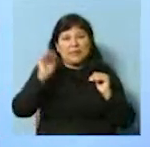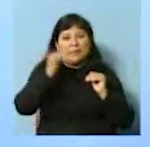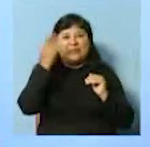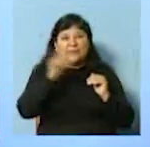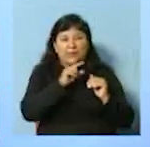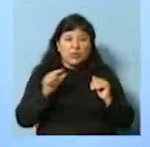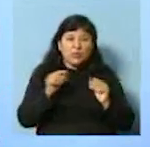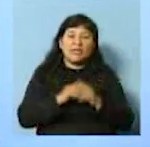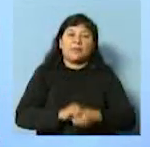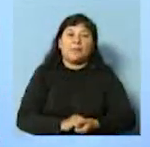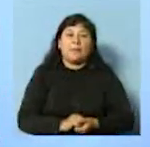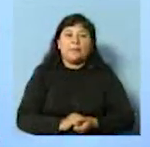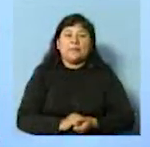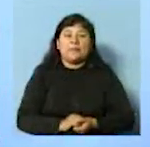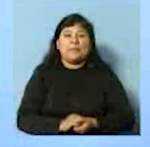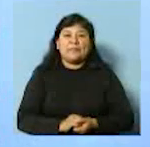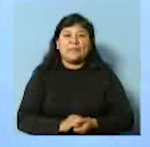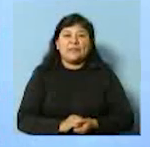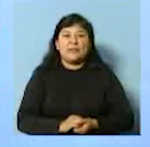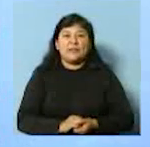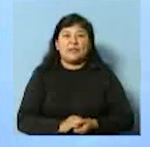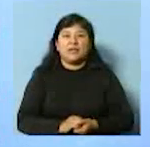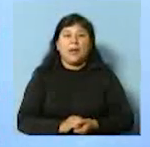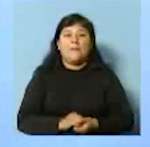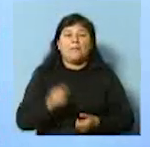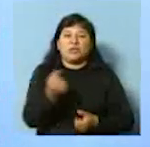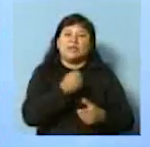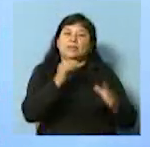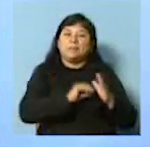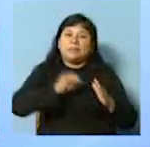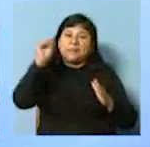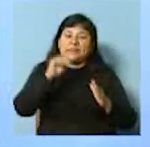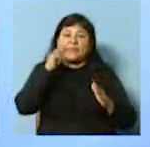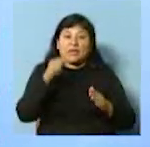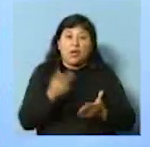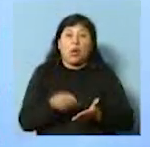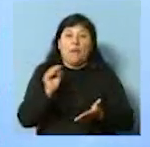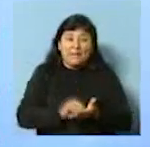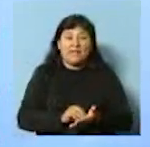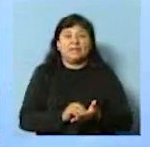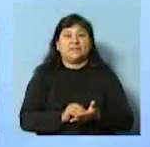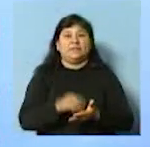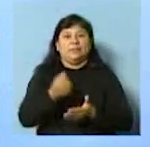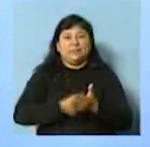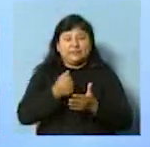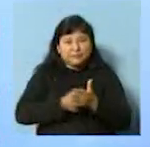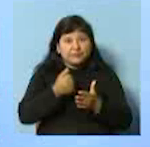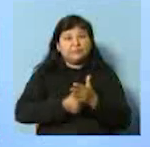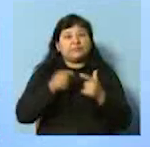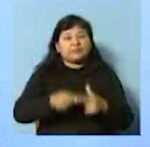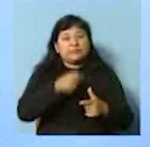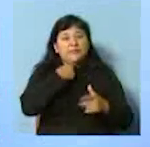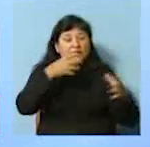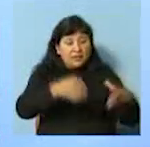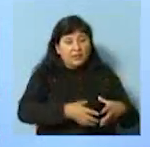ciento yo creo que bueno ha sido un paso importante de la izquierda y que hoy tenemos un nuevo desafío que es seguir consolidando a la verdadera